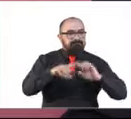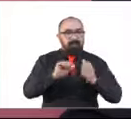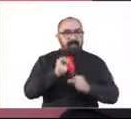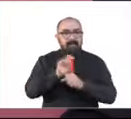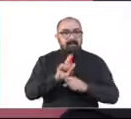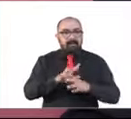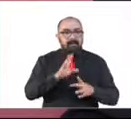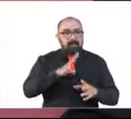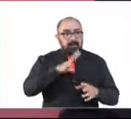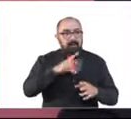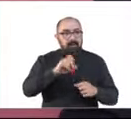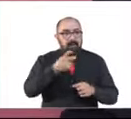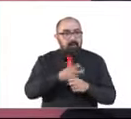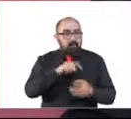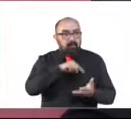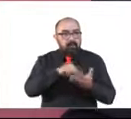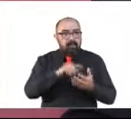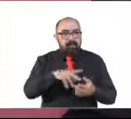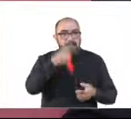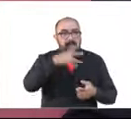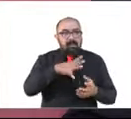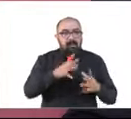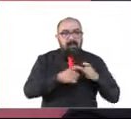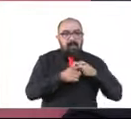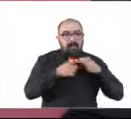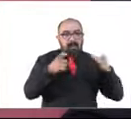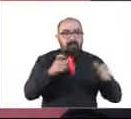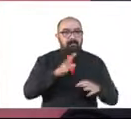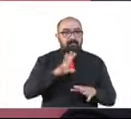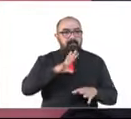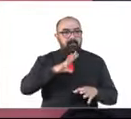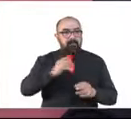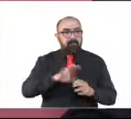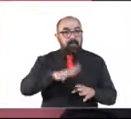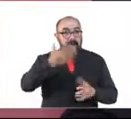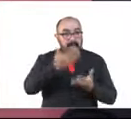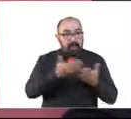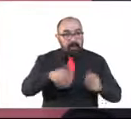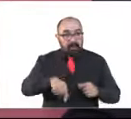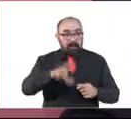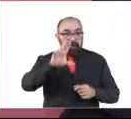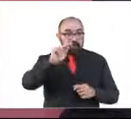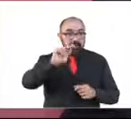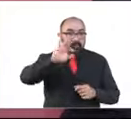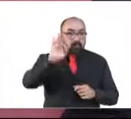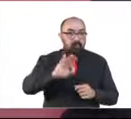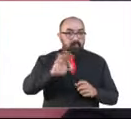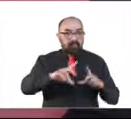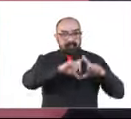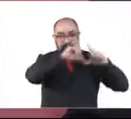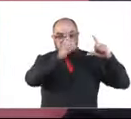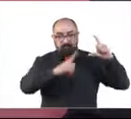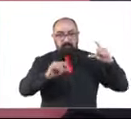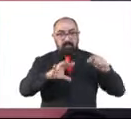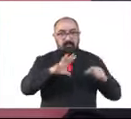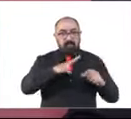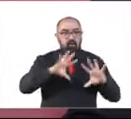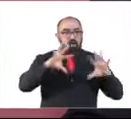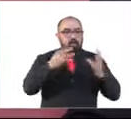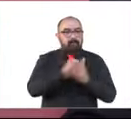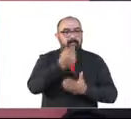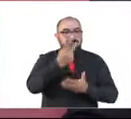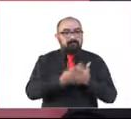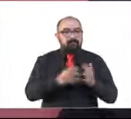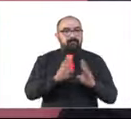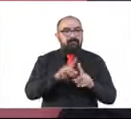revolución agrícola afortunadamente, y el 80% del territorio está en manos de propiedad social, ¿no? Pueden